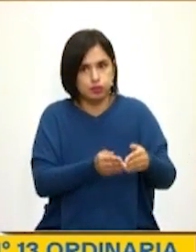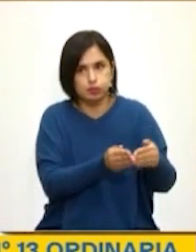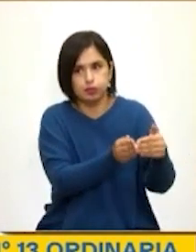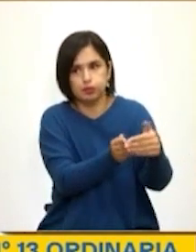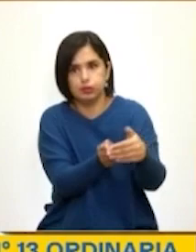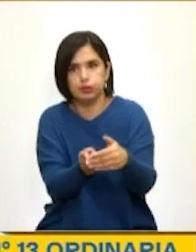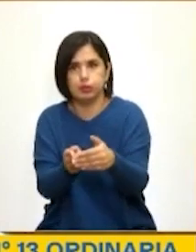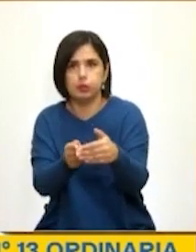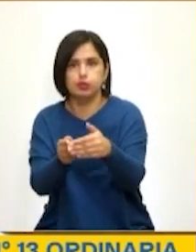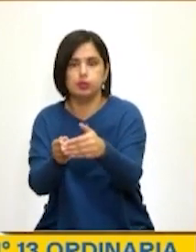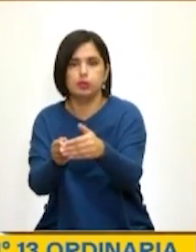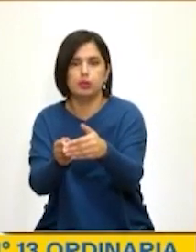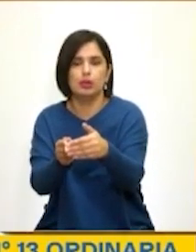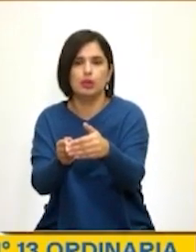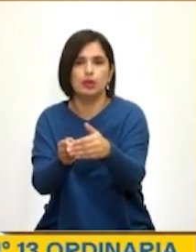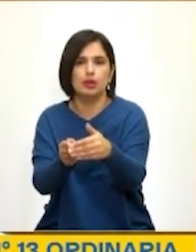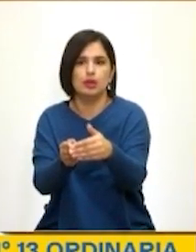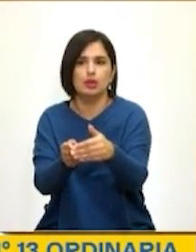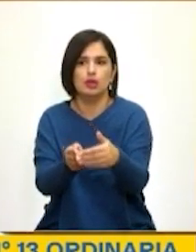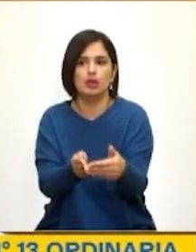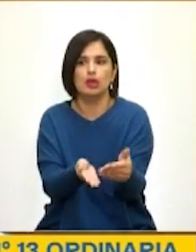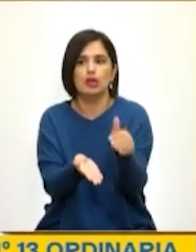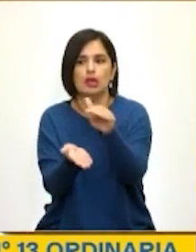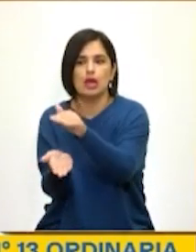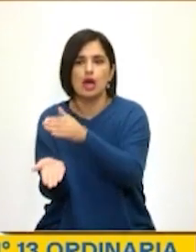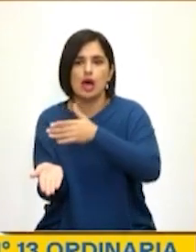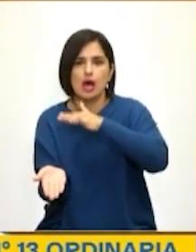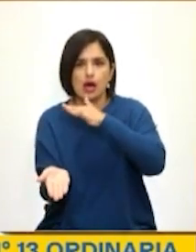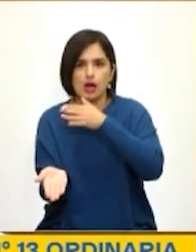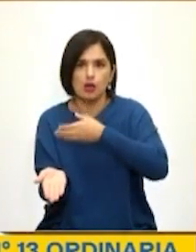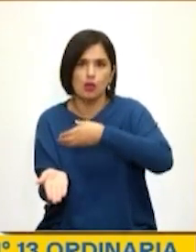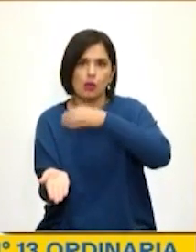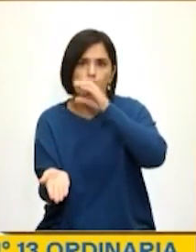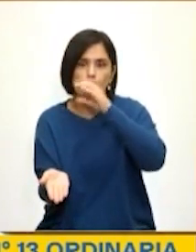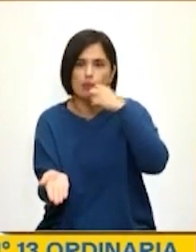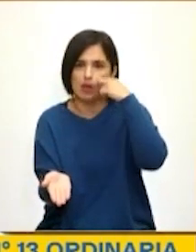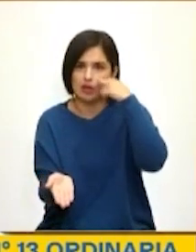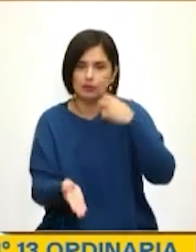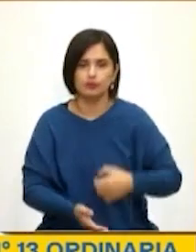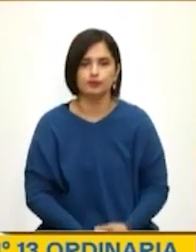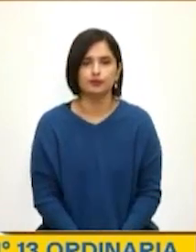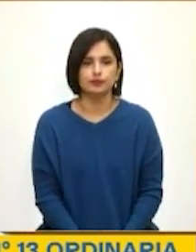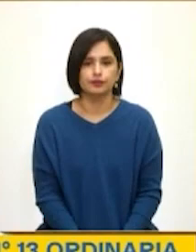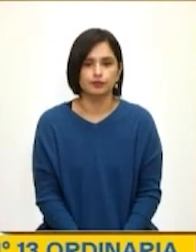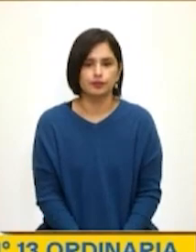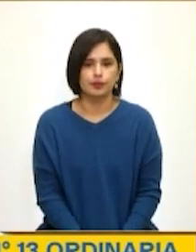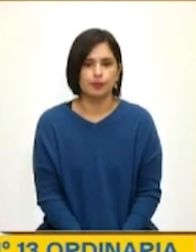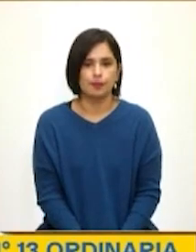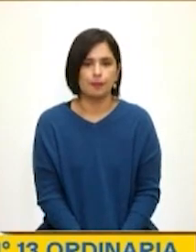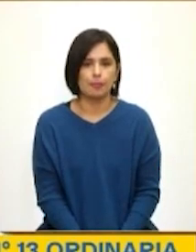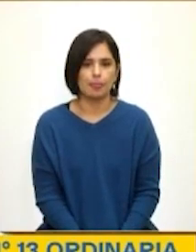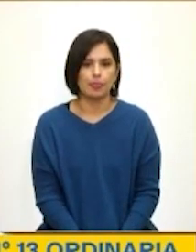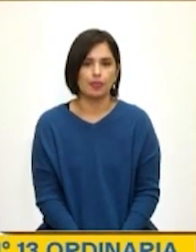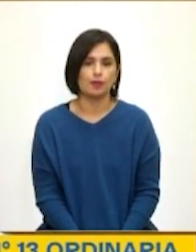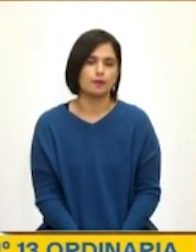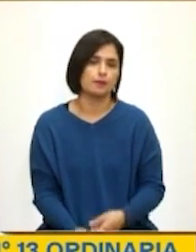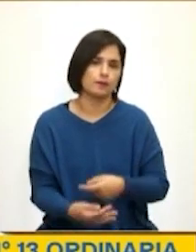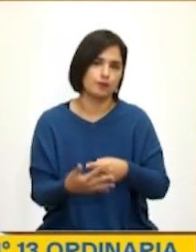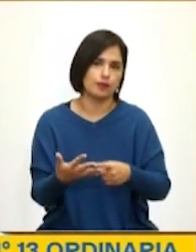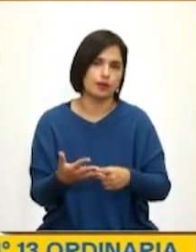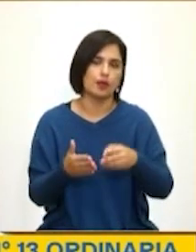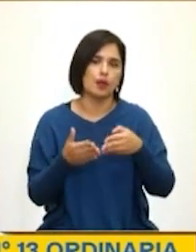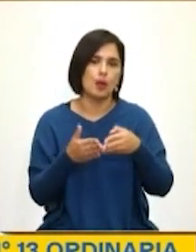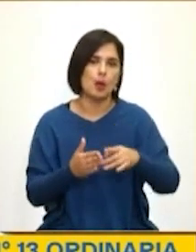crisis precisamente el suministro del agua para el consumo humano localidades como Puerto Aguirre Caleta Andrade o Ester